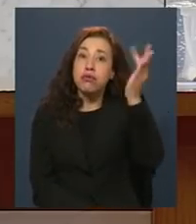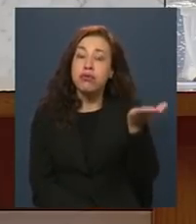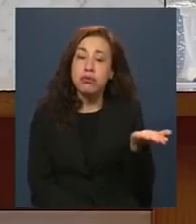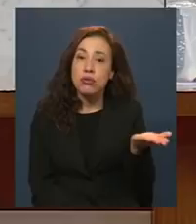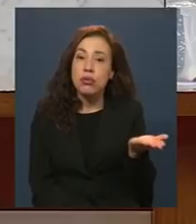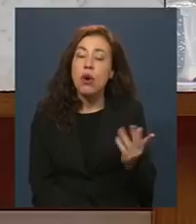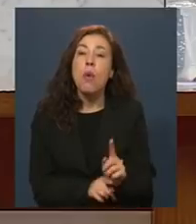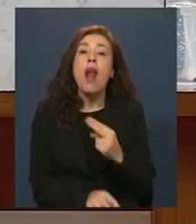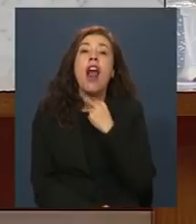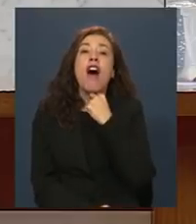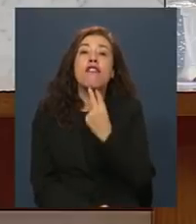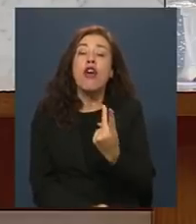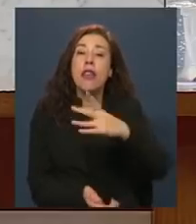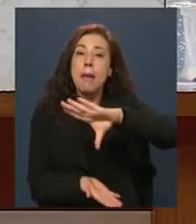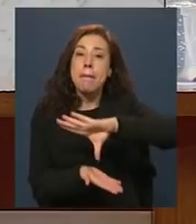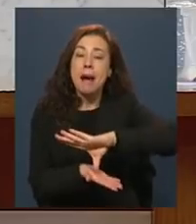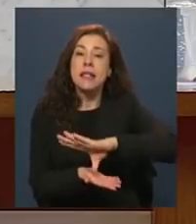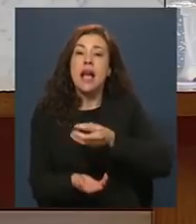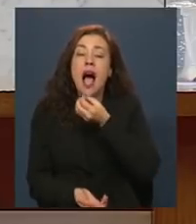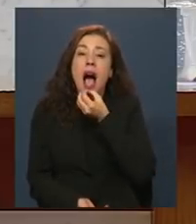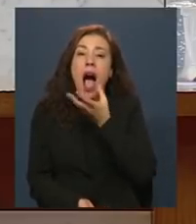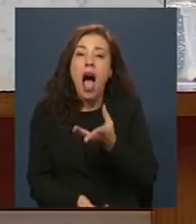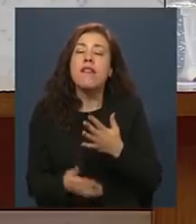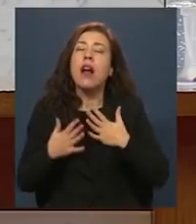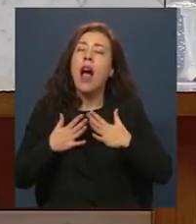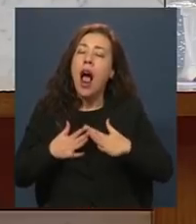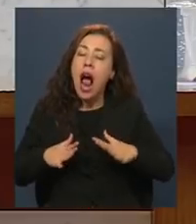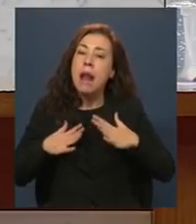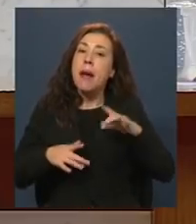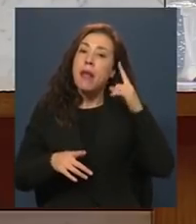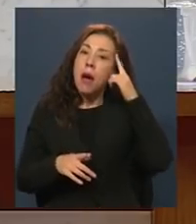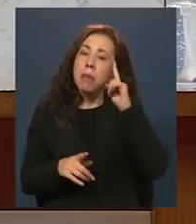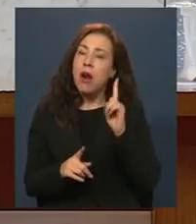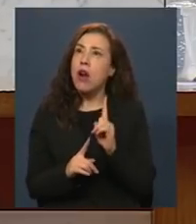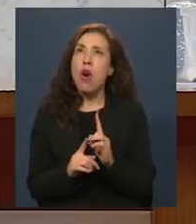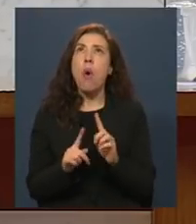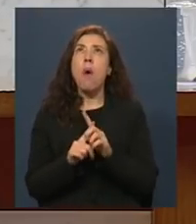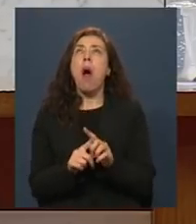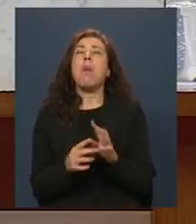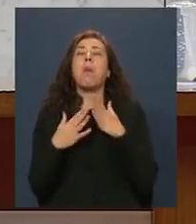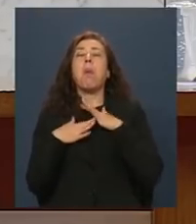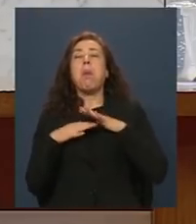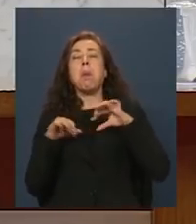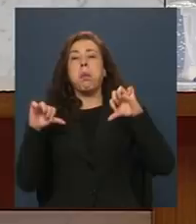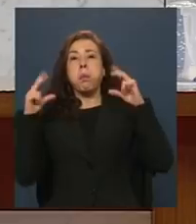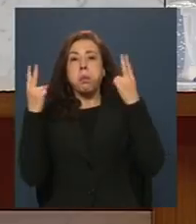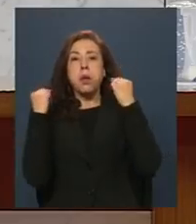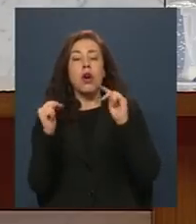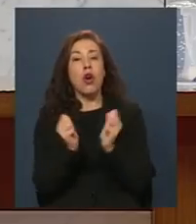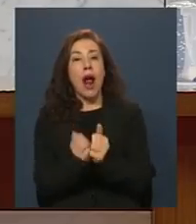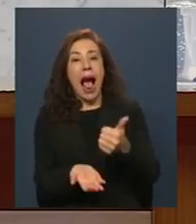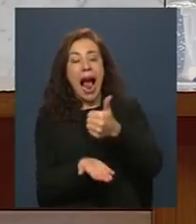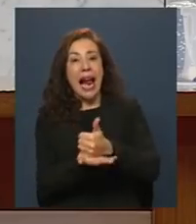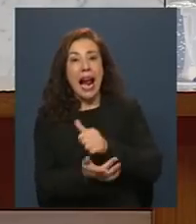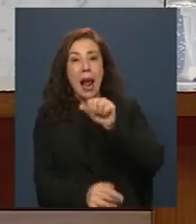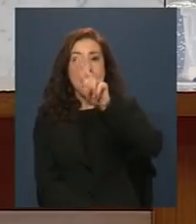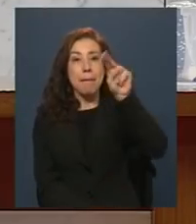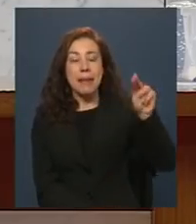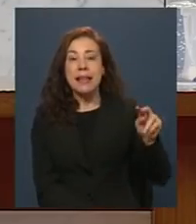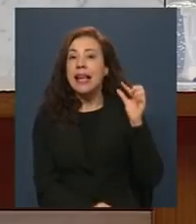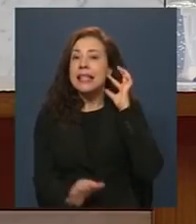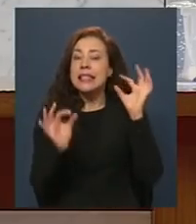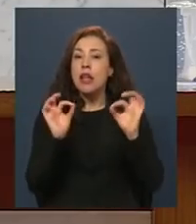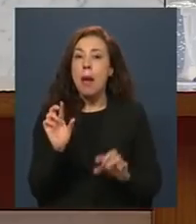Es la voz de un país que habla con serenidad, pero sin resignación. Junto a la alcaldesa de La Pintana, Claudia